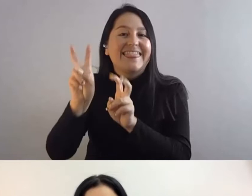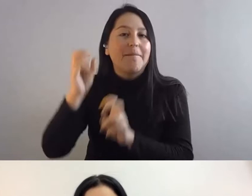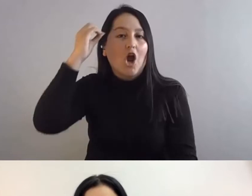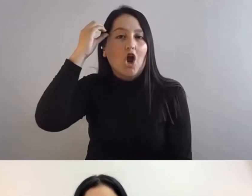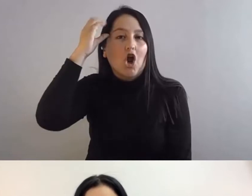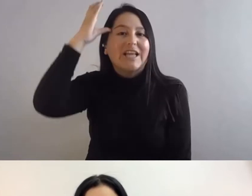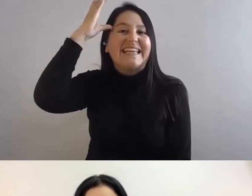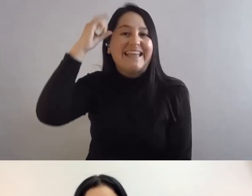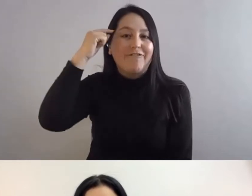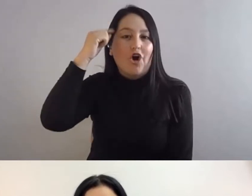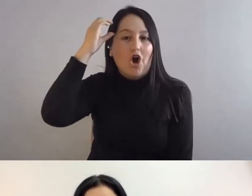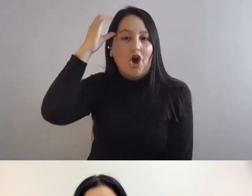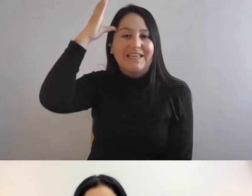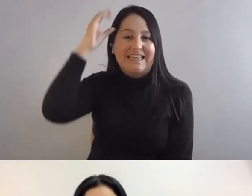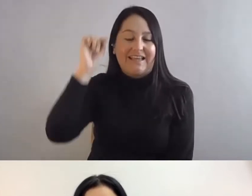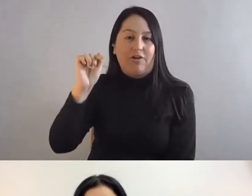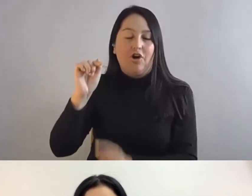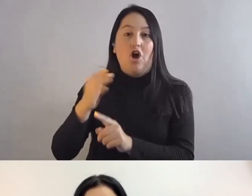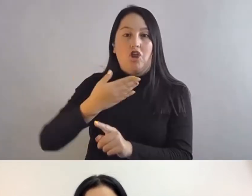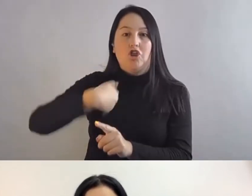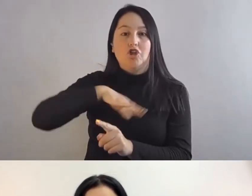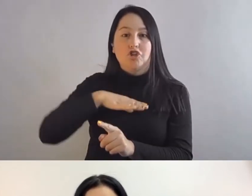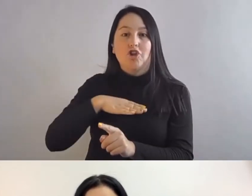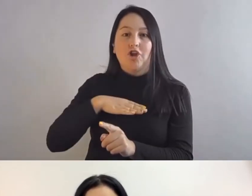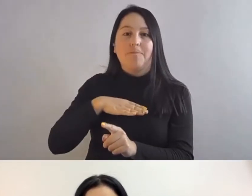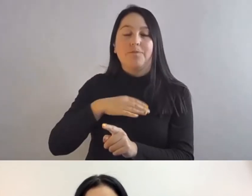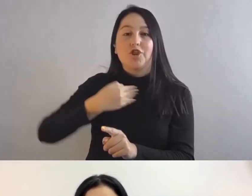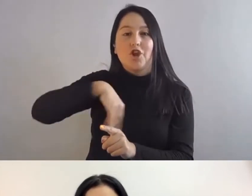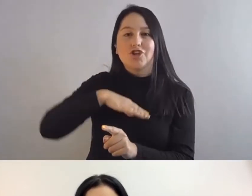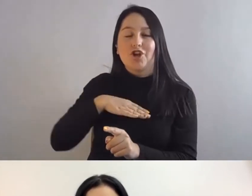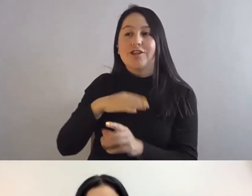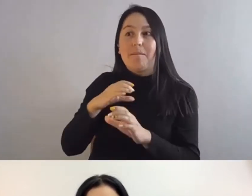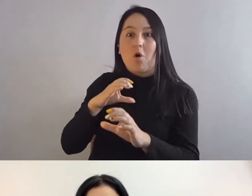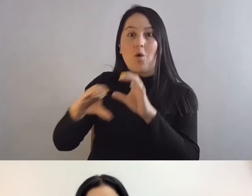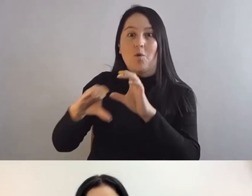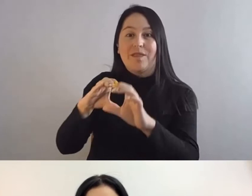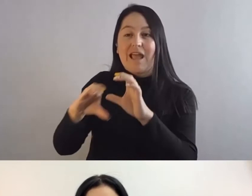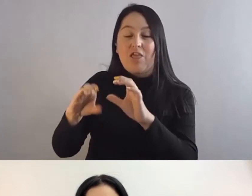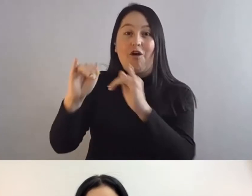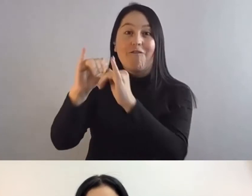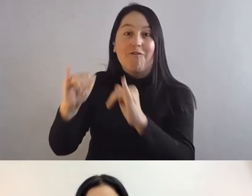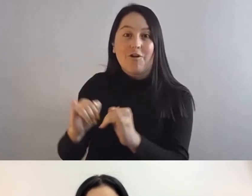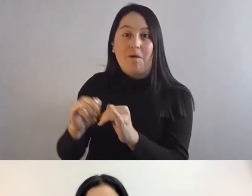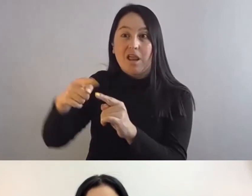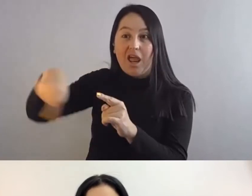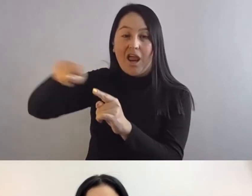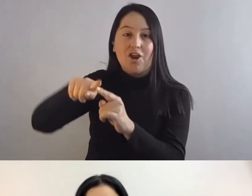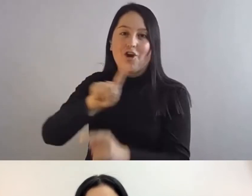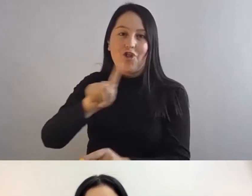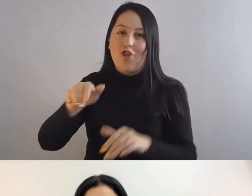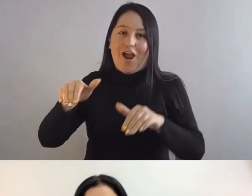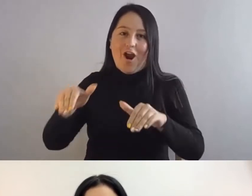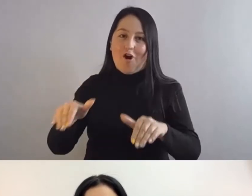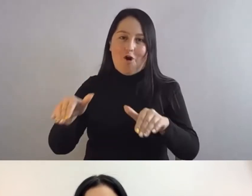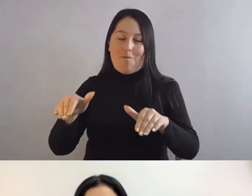Muchas veces porque nosotros le estamos comunicando en una forma que no les acomoda, estamos